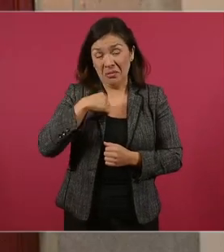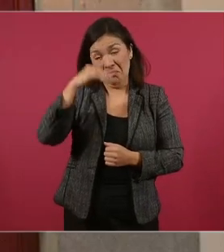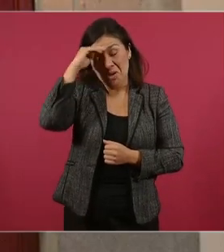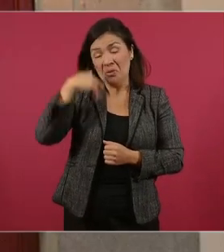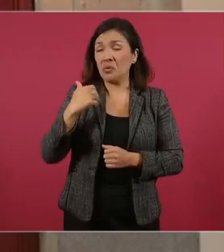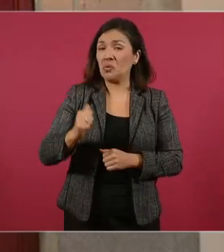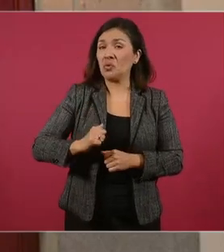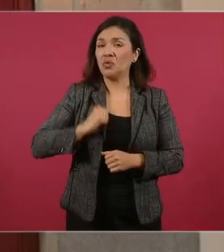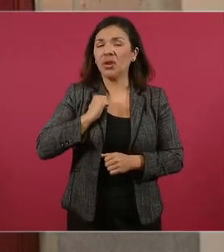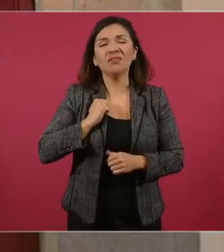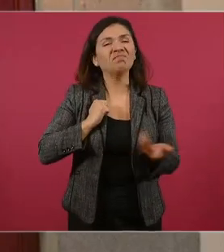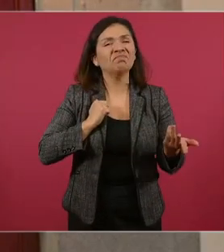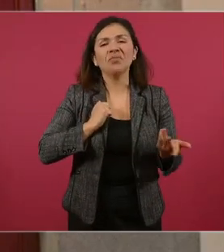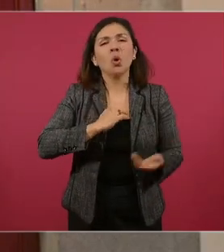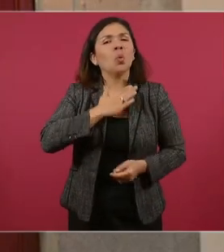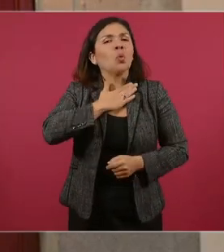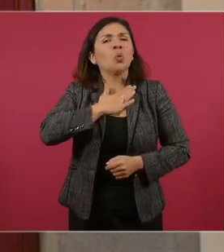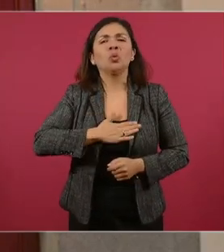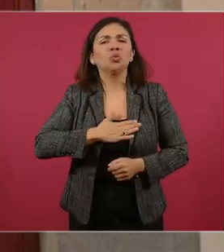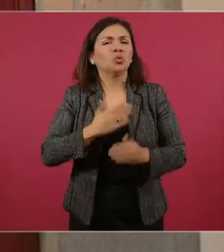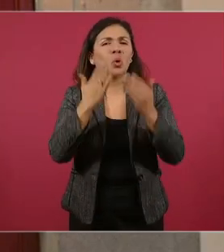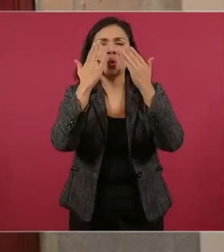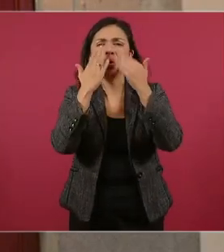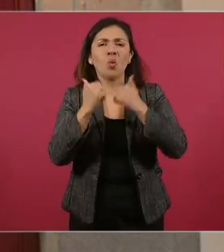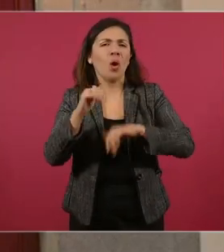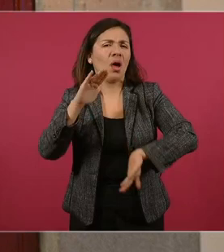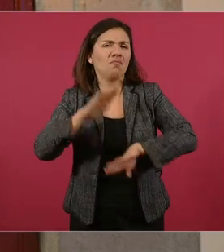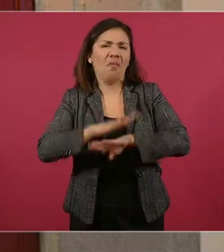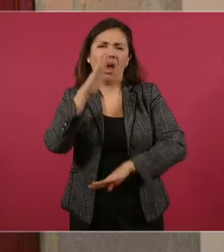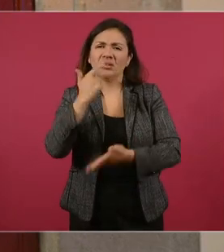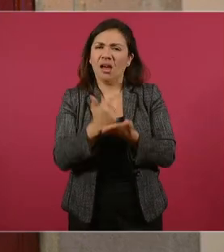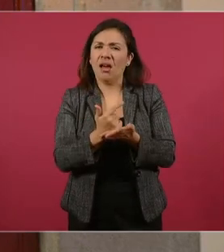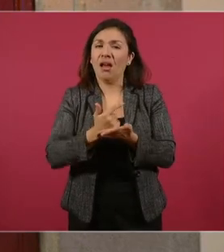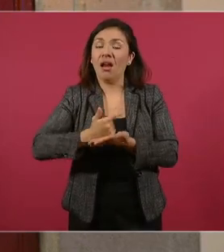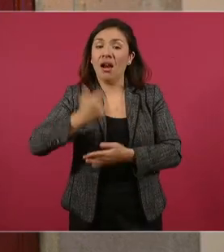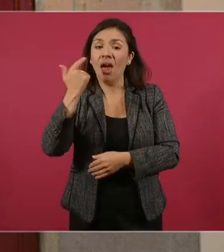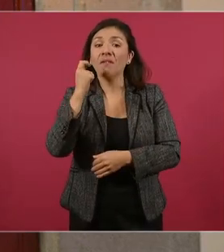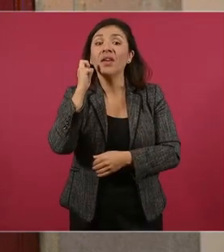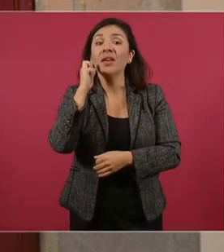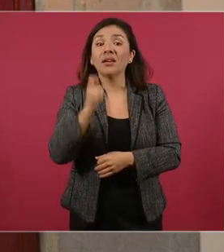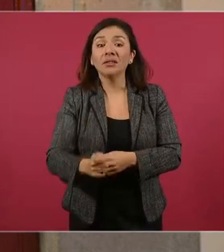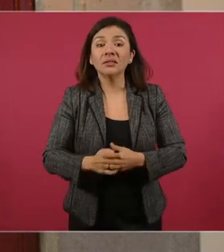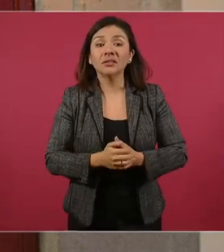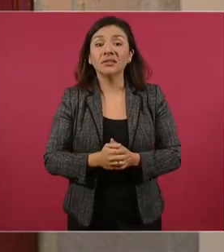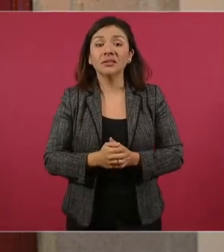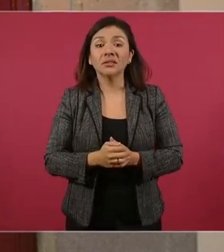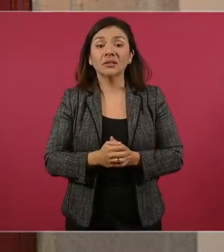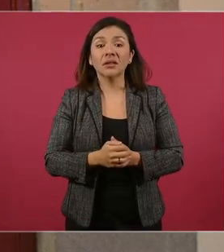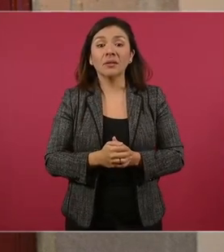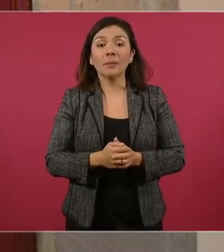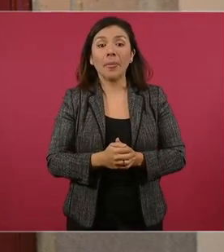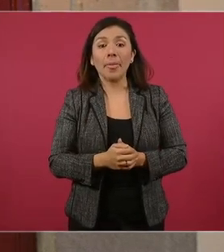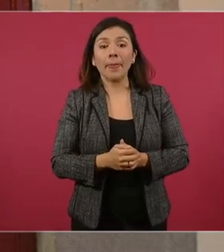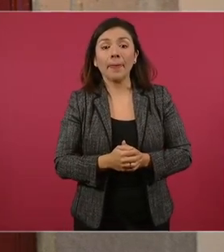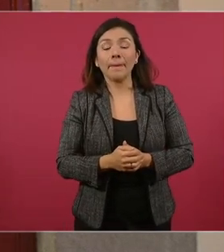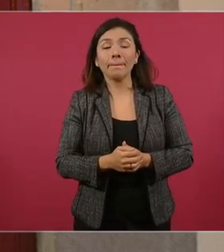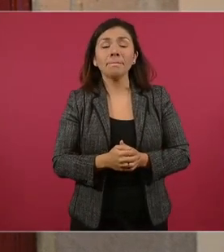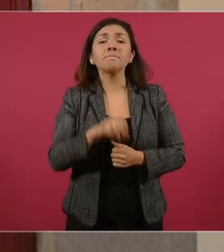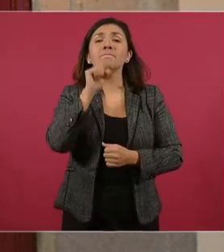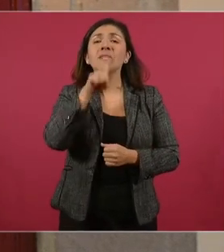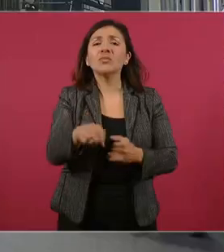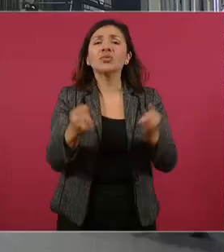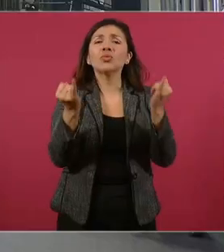cometeríamos una injusticia muy grande, que es la que se viene